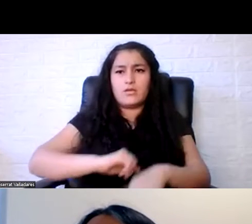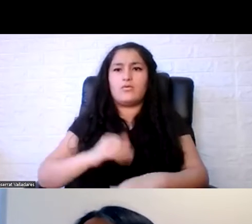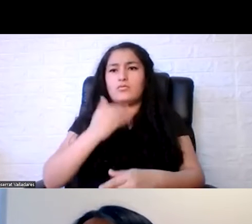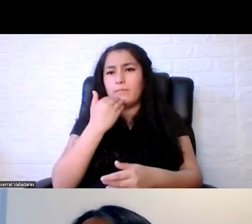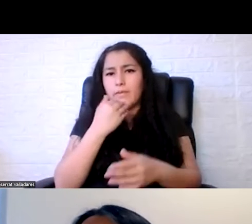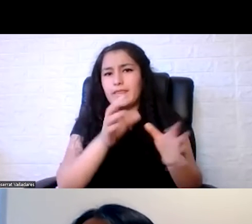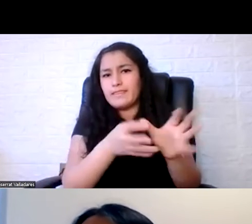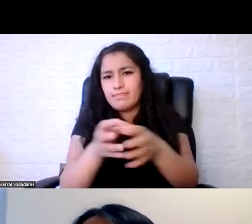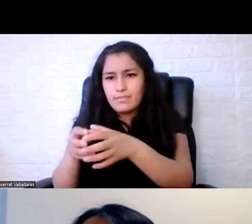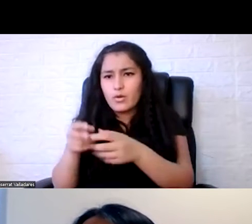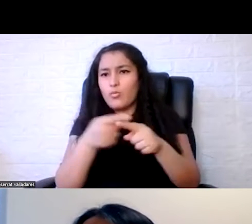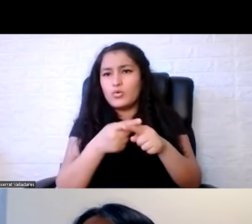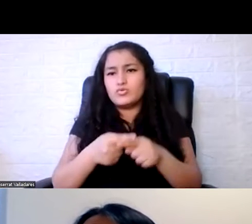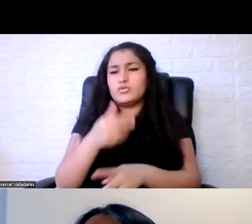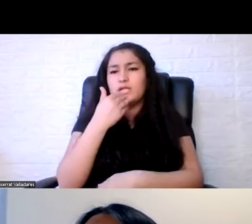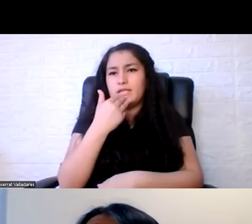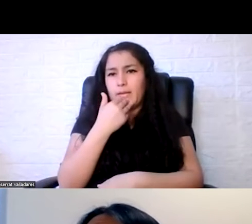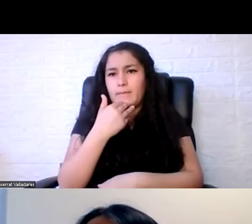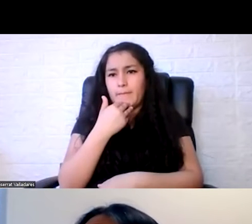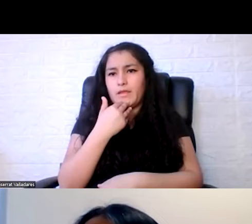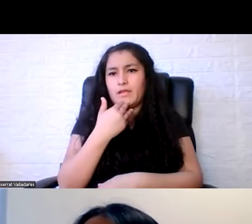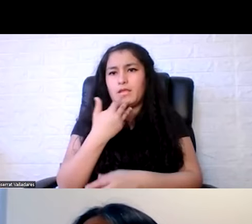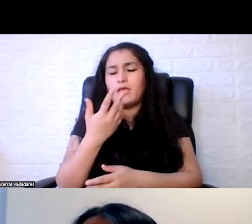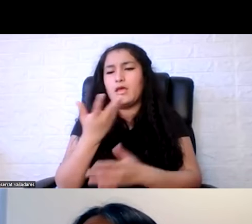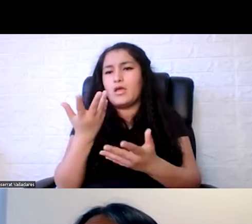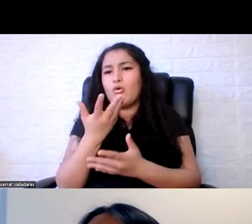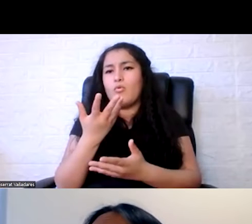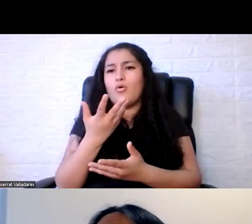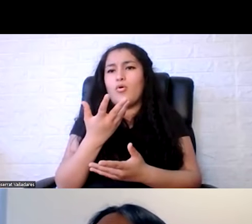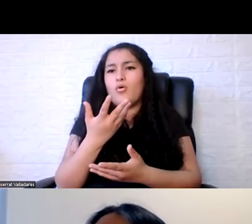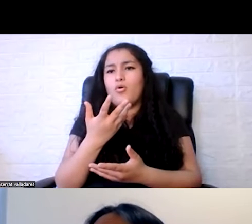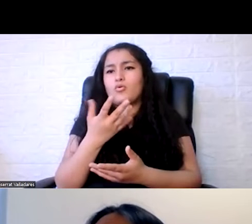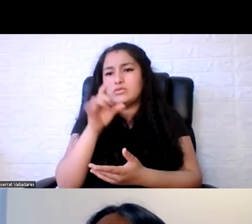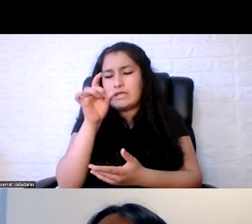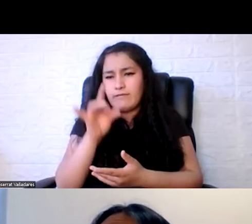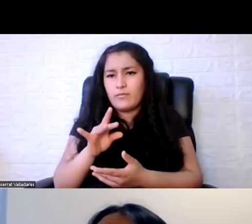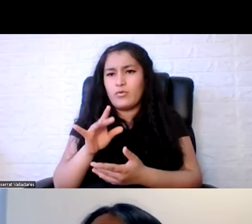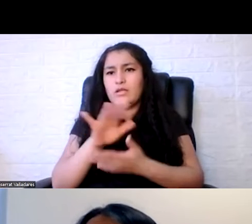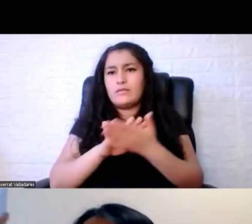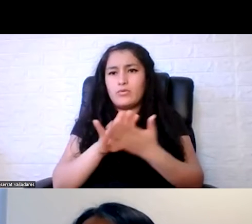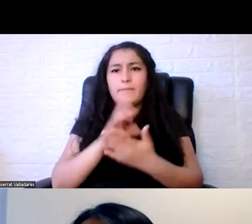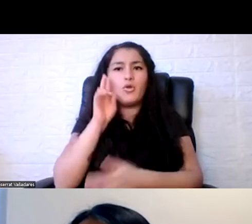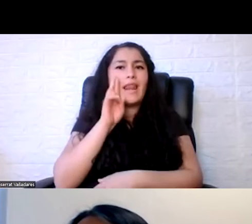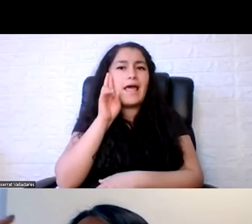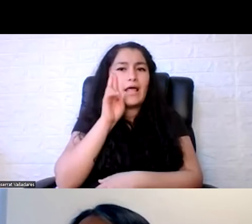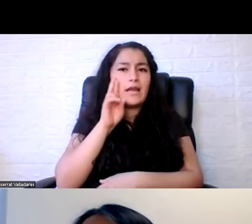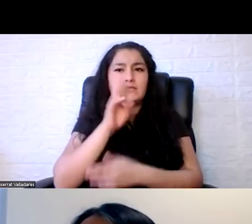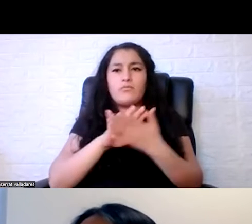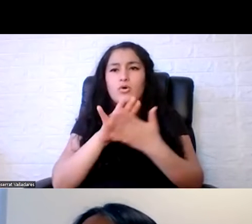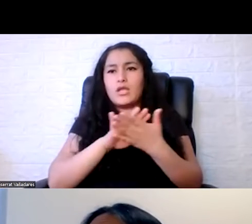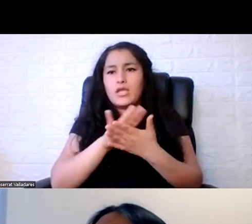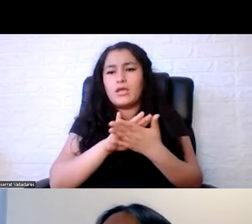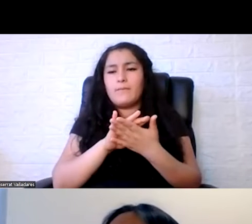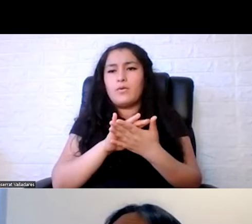y de la racialidad también con la que nos movemos en este contexto de ser mujer que está en región, que viene